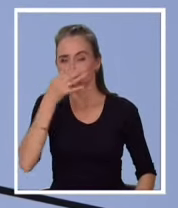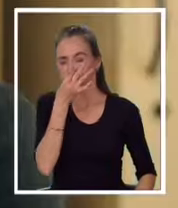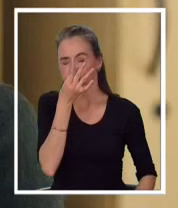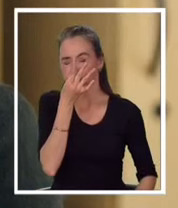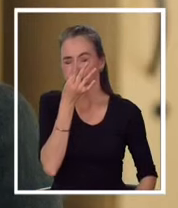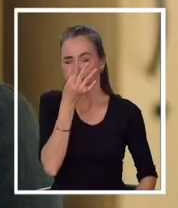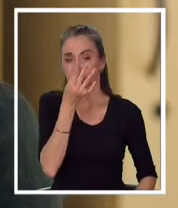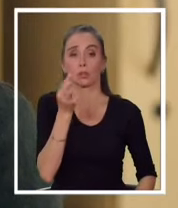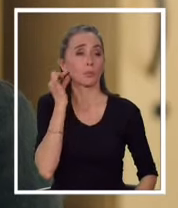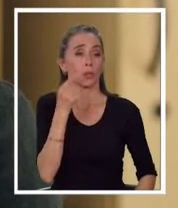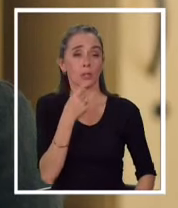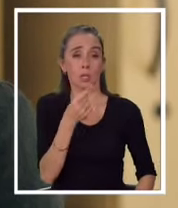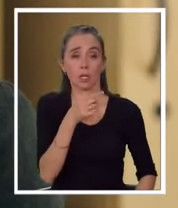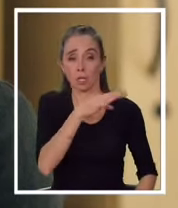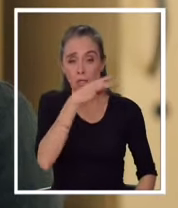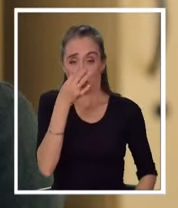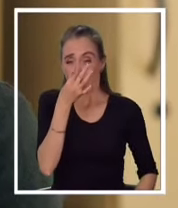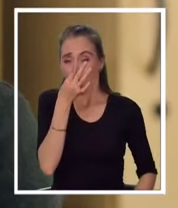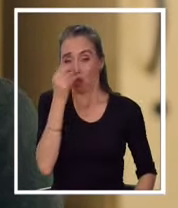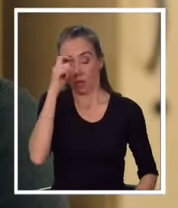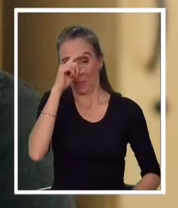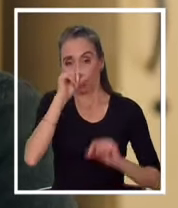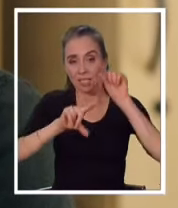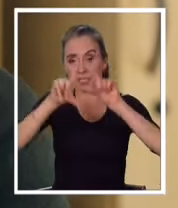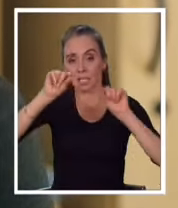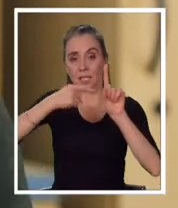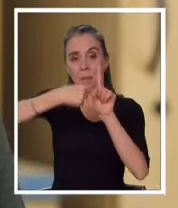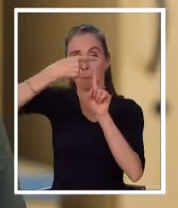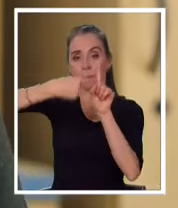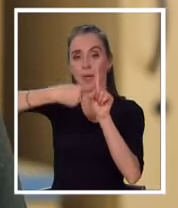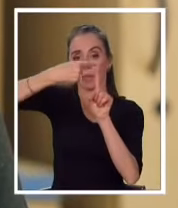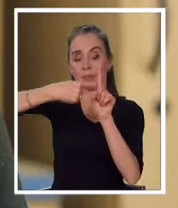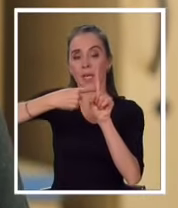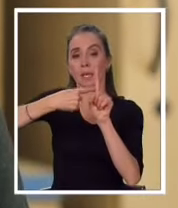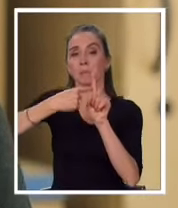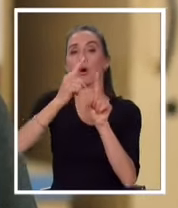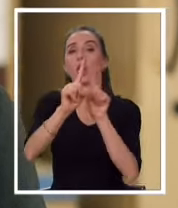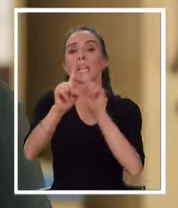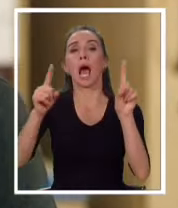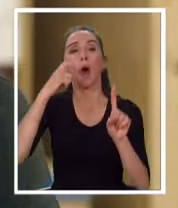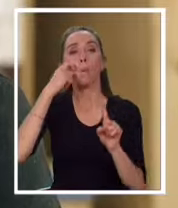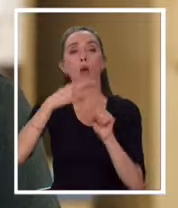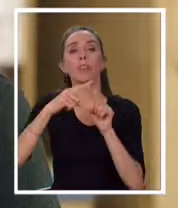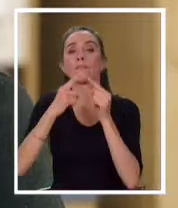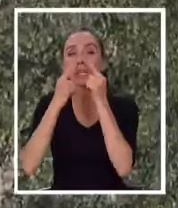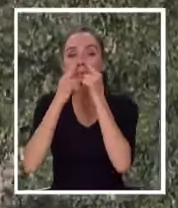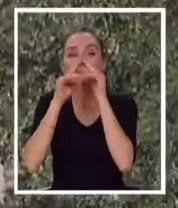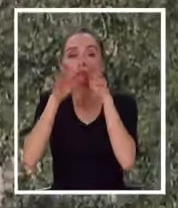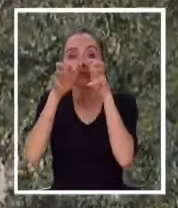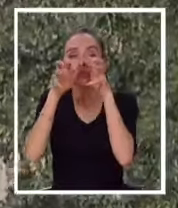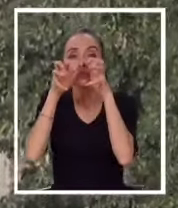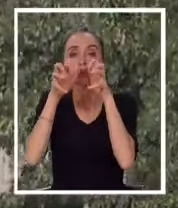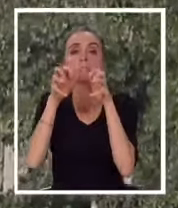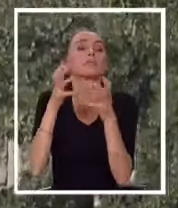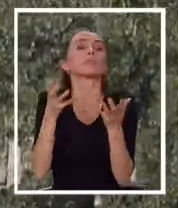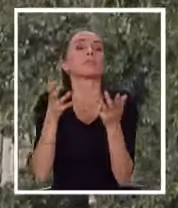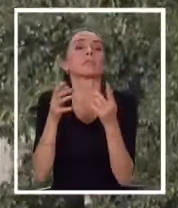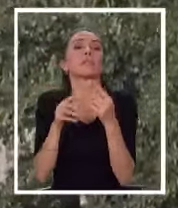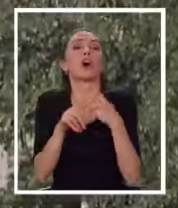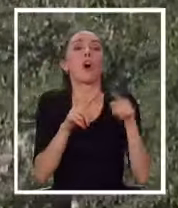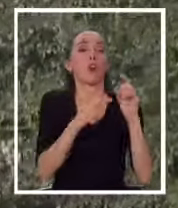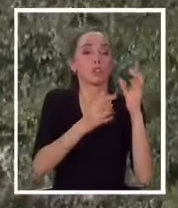hedor? Los olores son súper difíciles de medir. ¿Por qué? Porque la percepción humana es mucho más sensible que